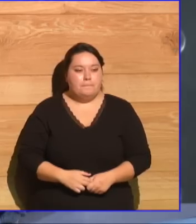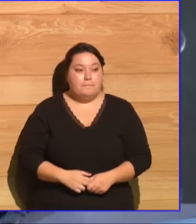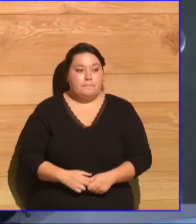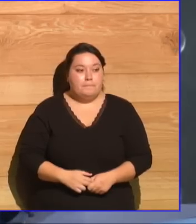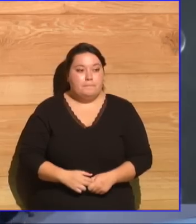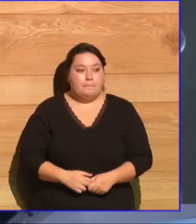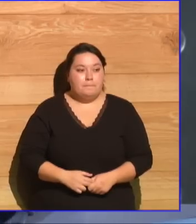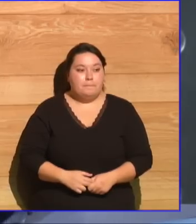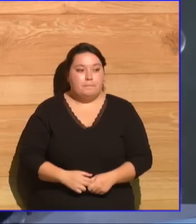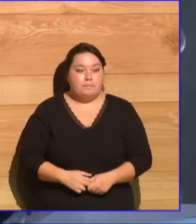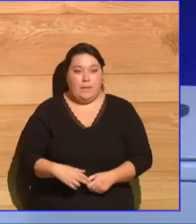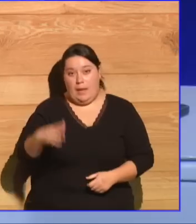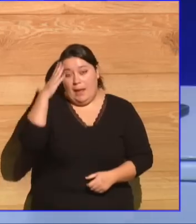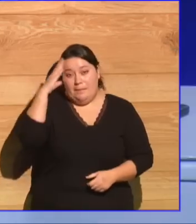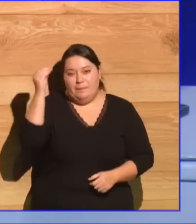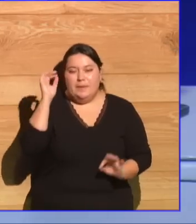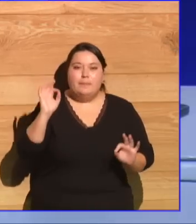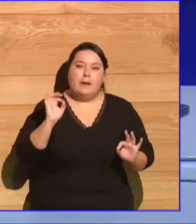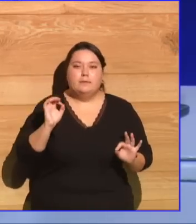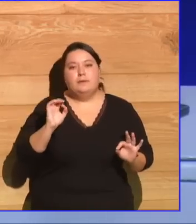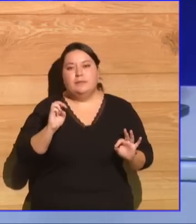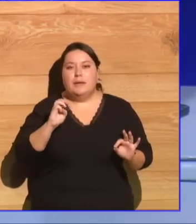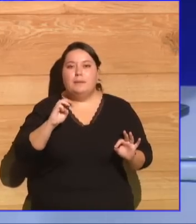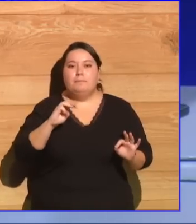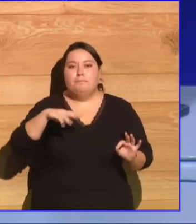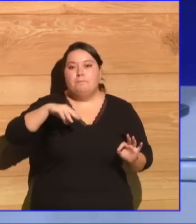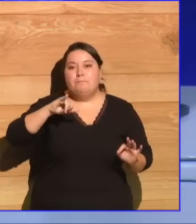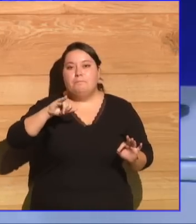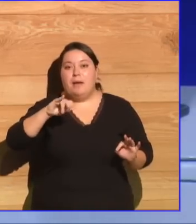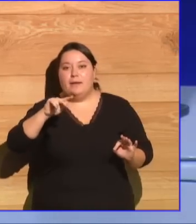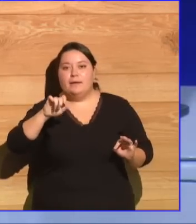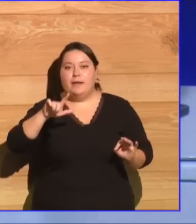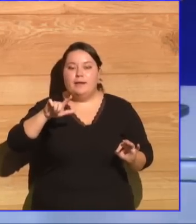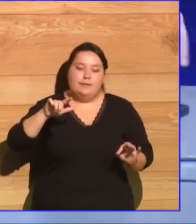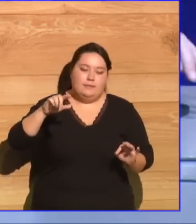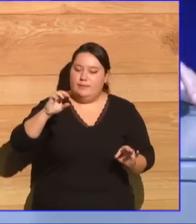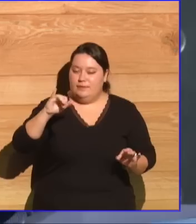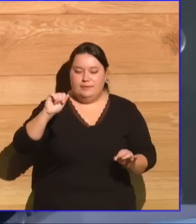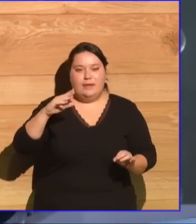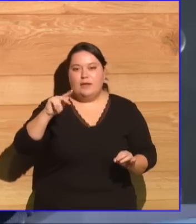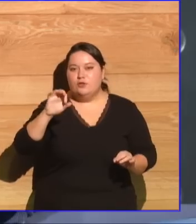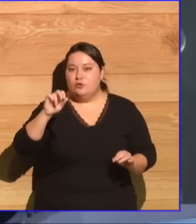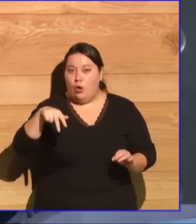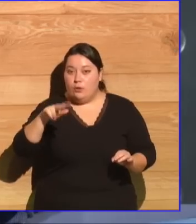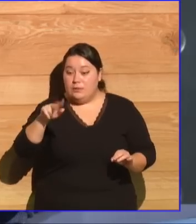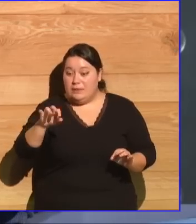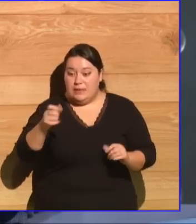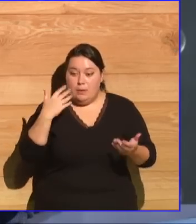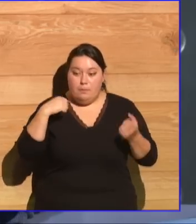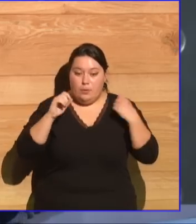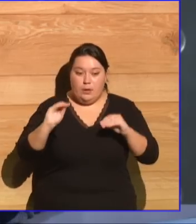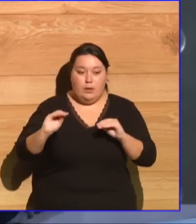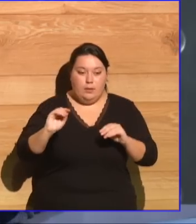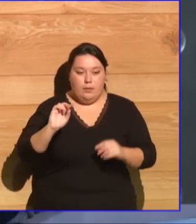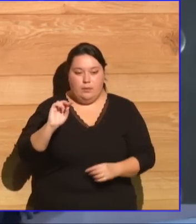de que Peter Pan iba a ser Michael Jackson. Bueno, hay incluso... Eso nunca se lo llegó a tomar en serio Spielberg. Él era No. muy amigo de